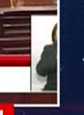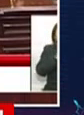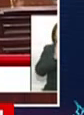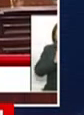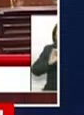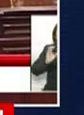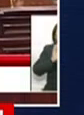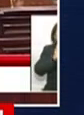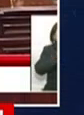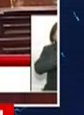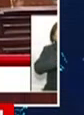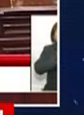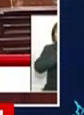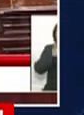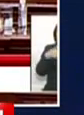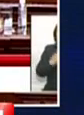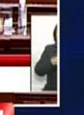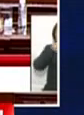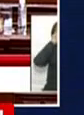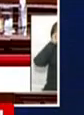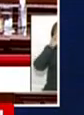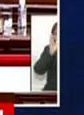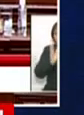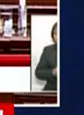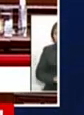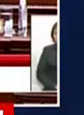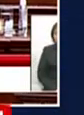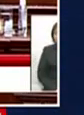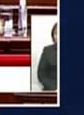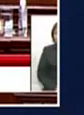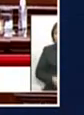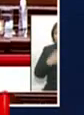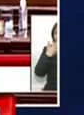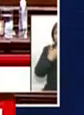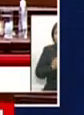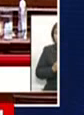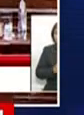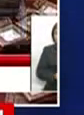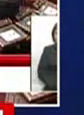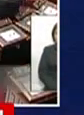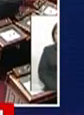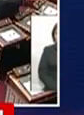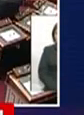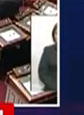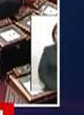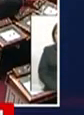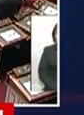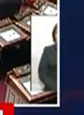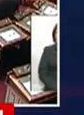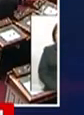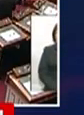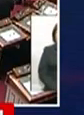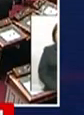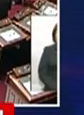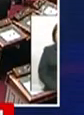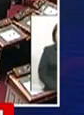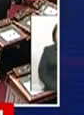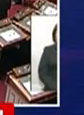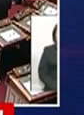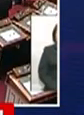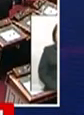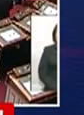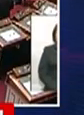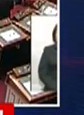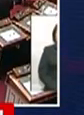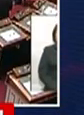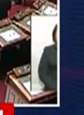las elecciones no van a moverse, así que creo que ese es el primer acto. El segundo acto importante y trascendental, que duda cabe, es que él